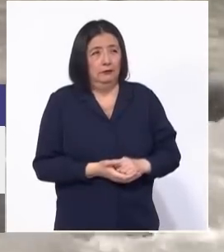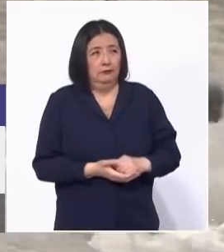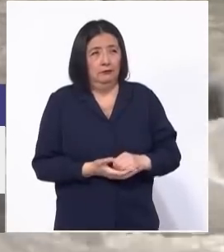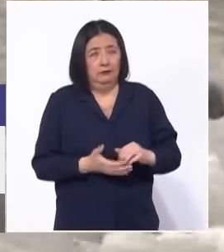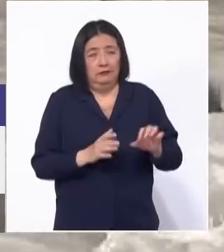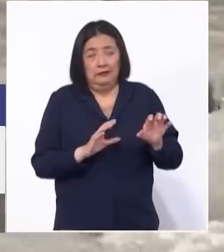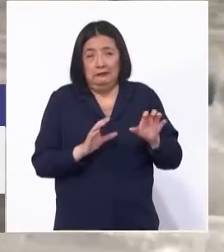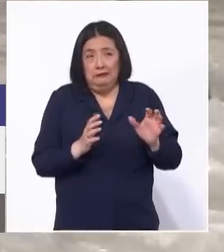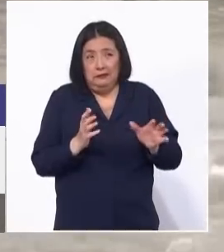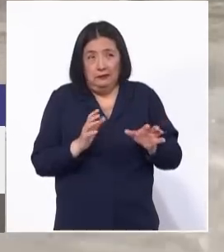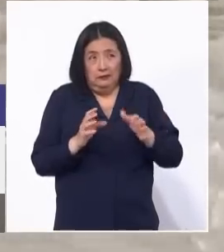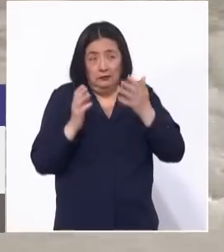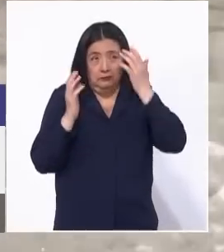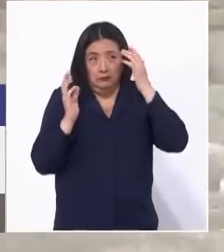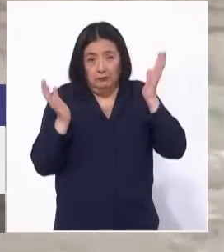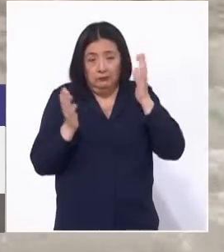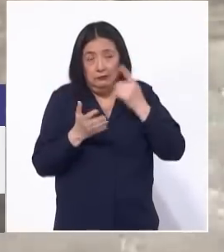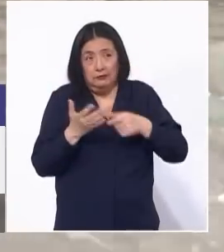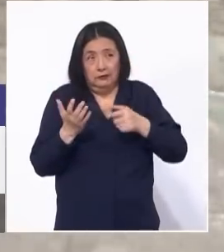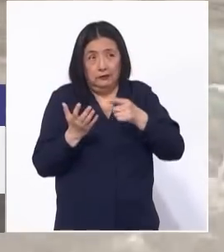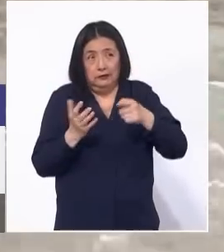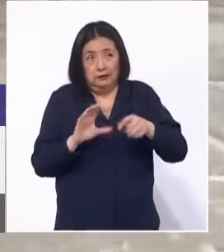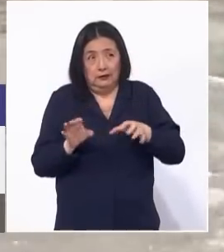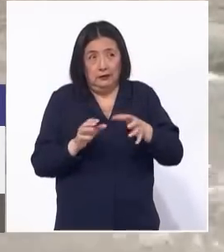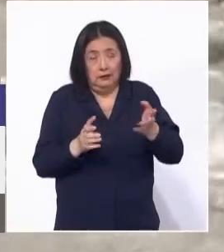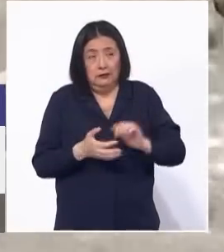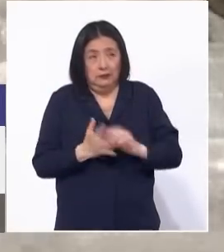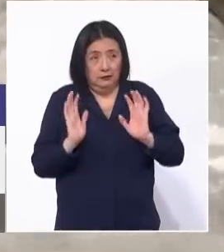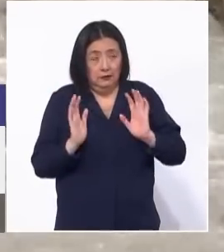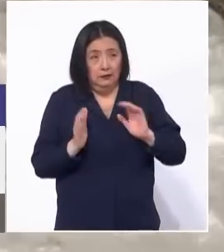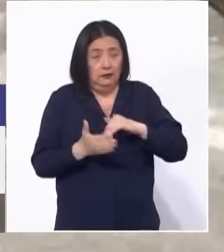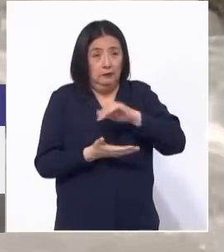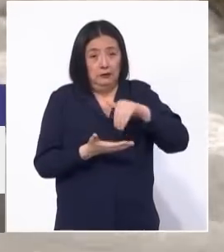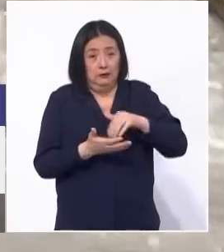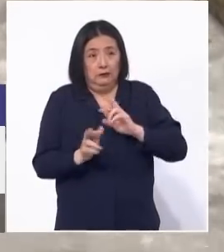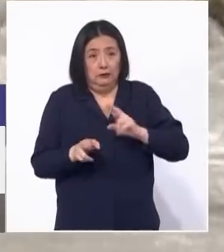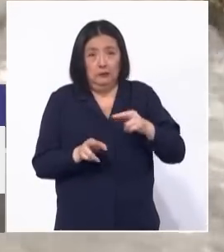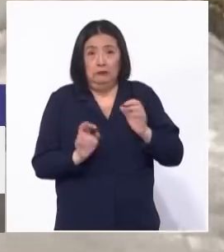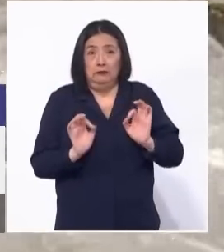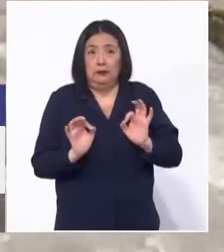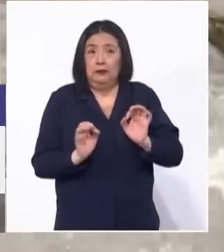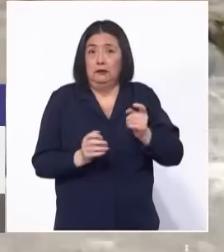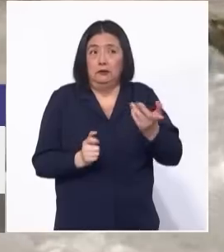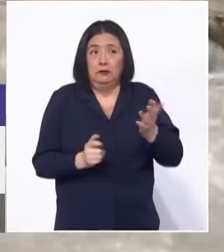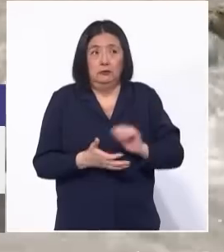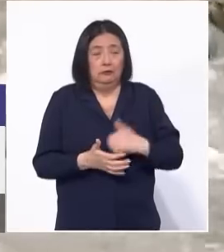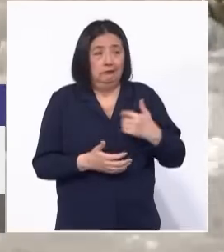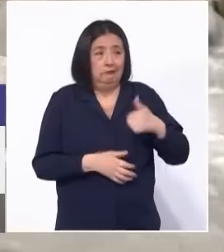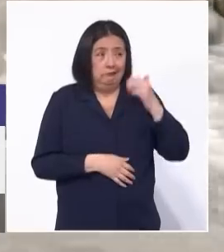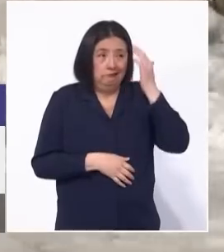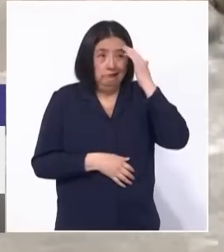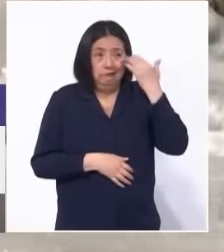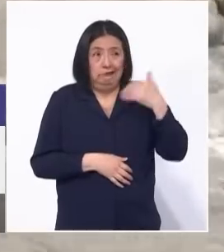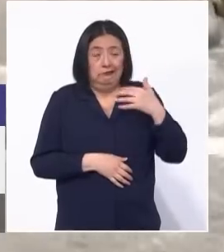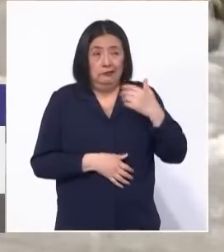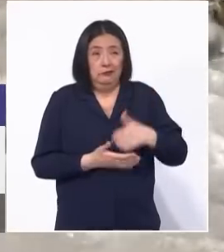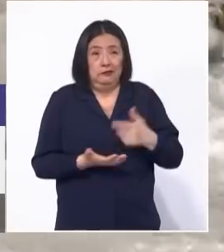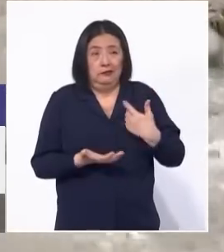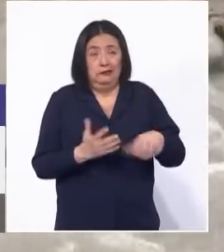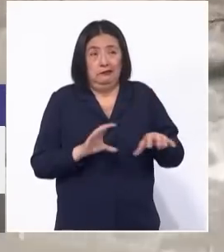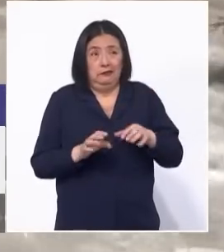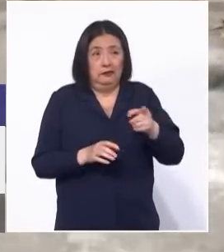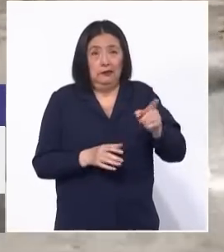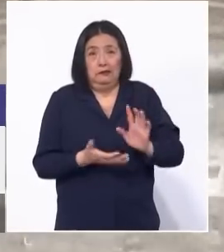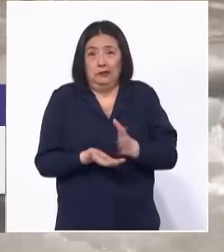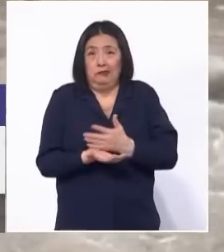hacer algún tipo, no sé exactamente qué es lo que está haciendo en medio del río, pero es sumamente peligroso porque sabemos las consecuencias de hacer estas cosas